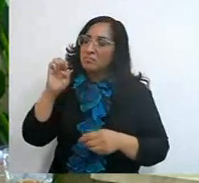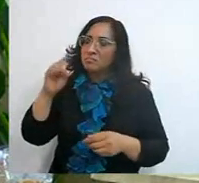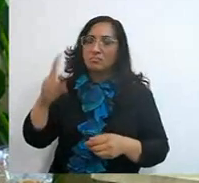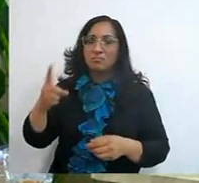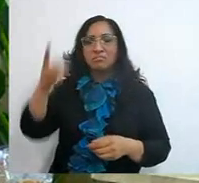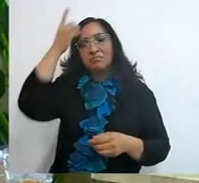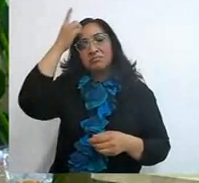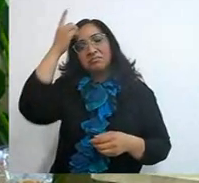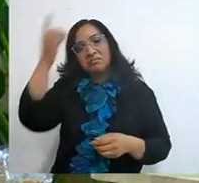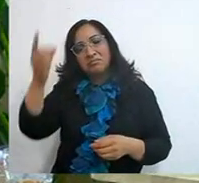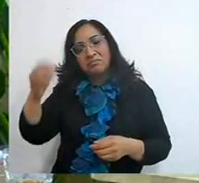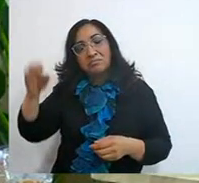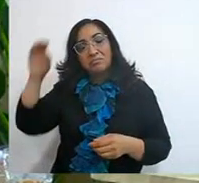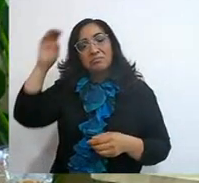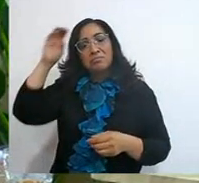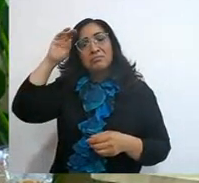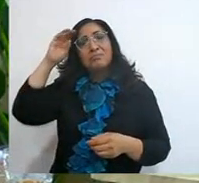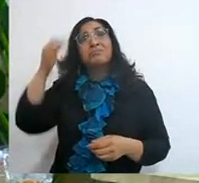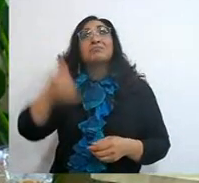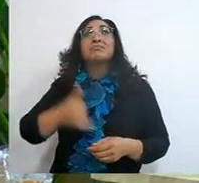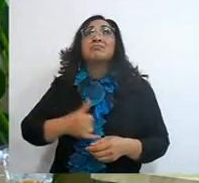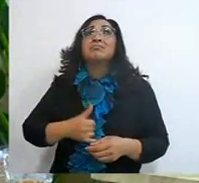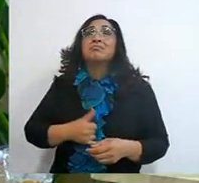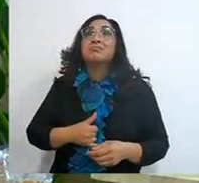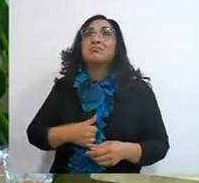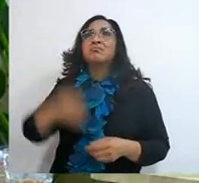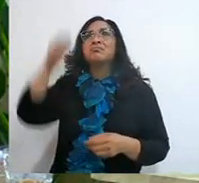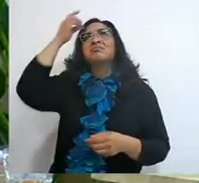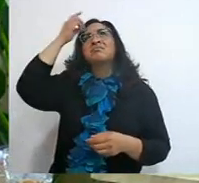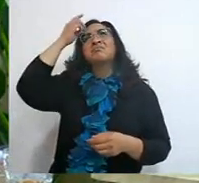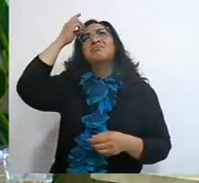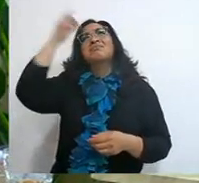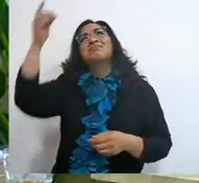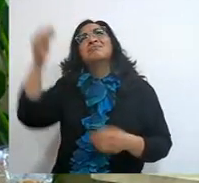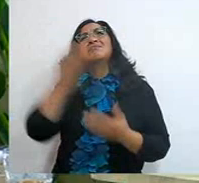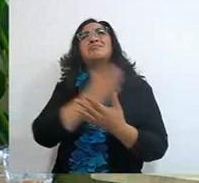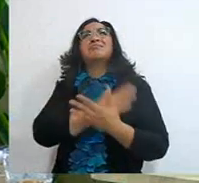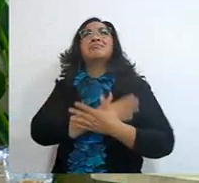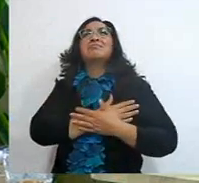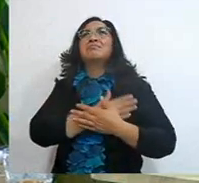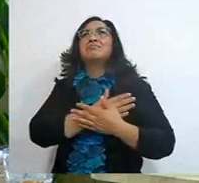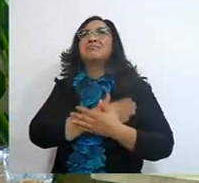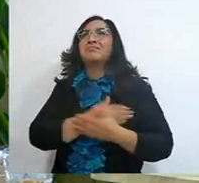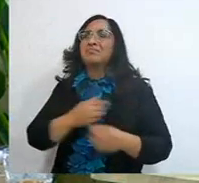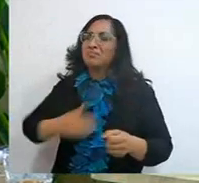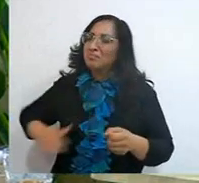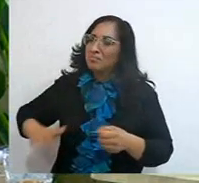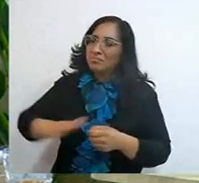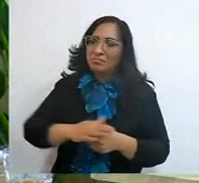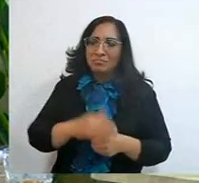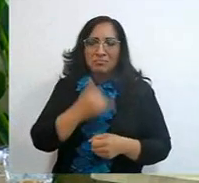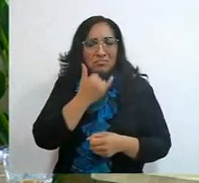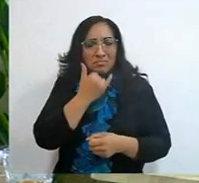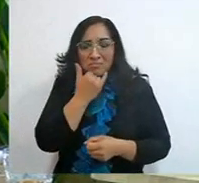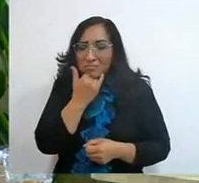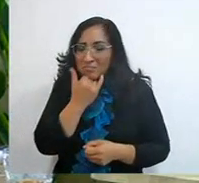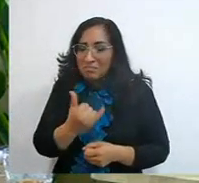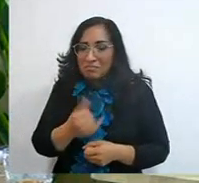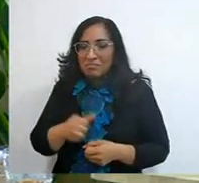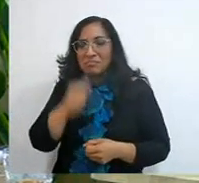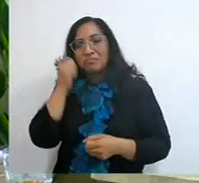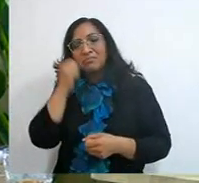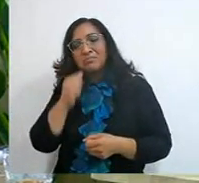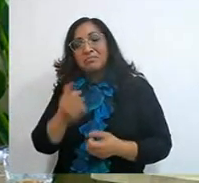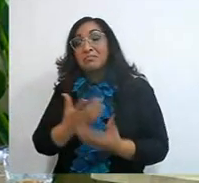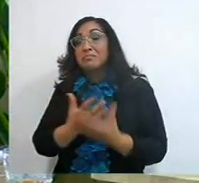Señor, porque te conozco y eres un Dios de amor, lleno de misericordia, que